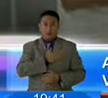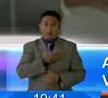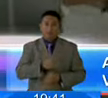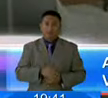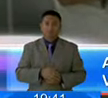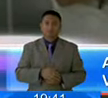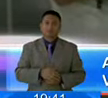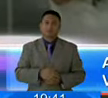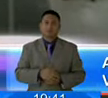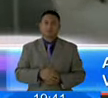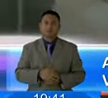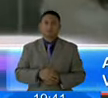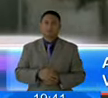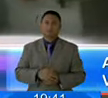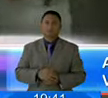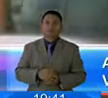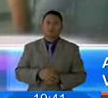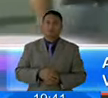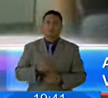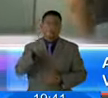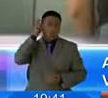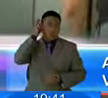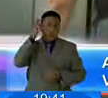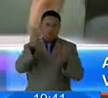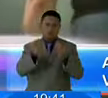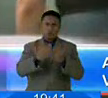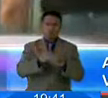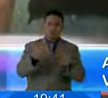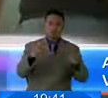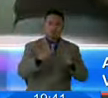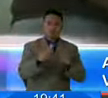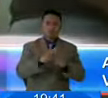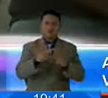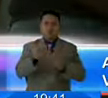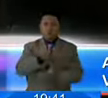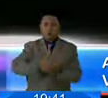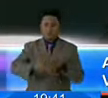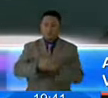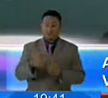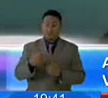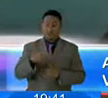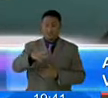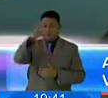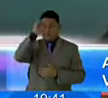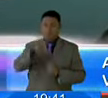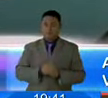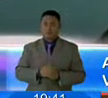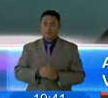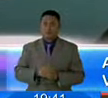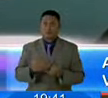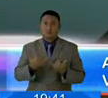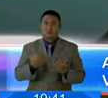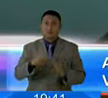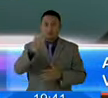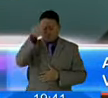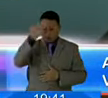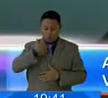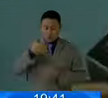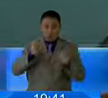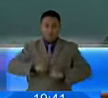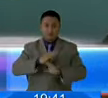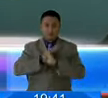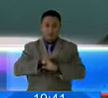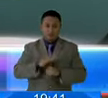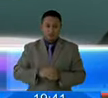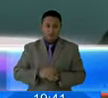Entre clase y clase, decenas de chicas pudieron conocerse, compartir y aprender. Sé que puedo defenderme, sé que puedo, que cuento también